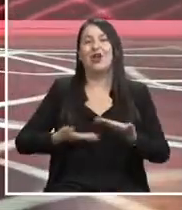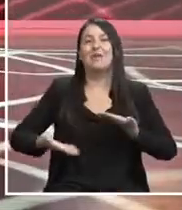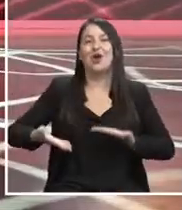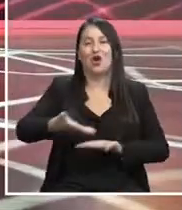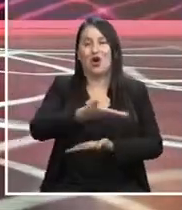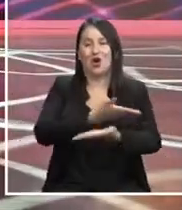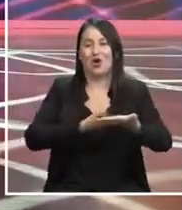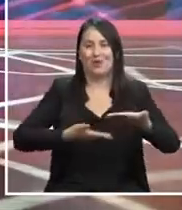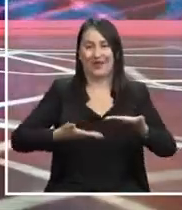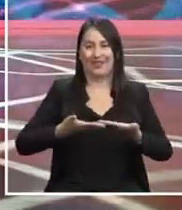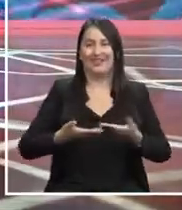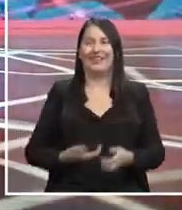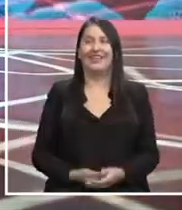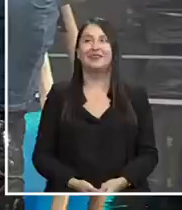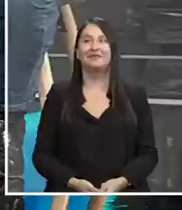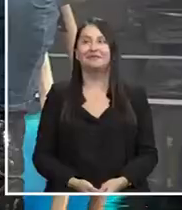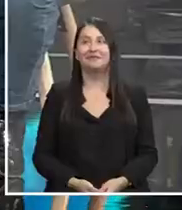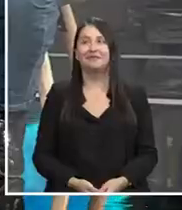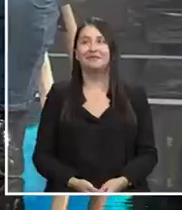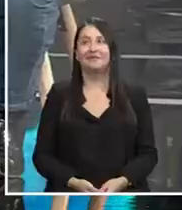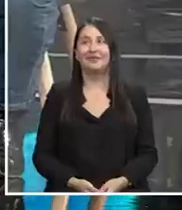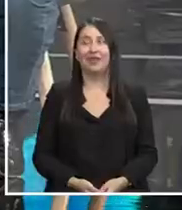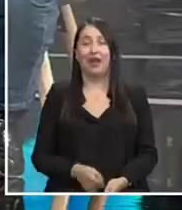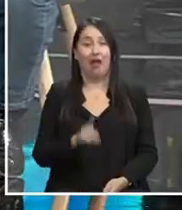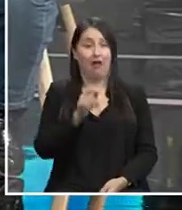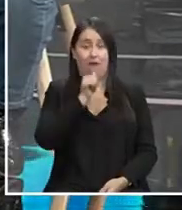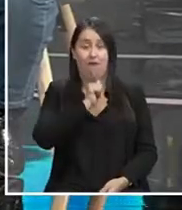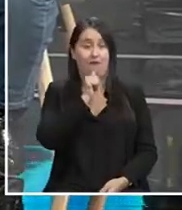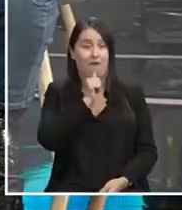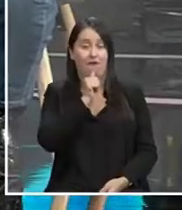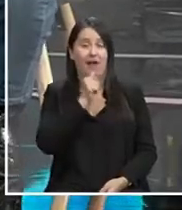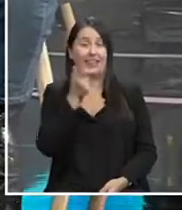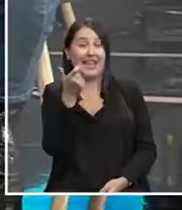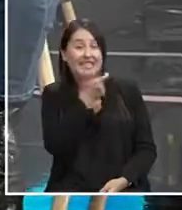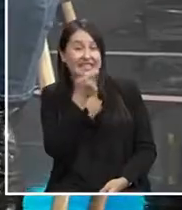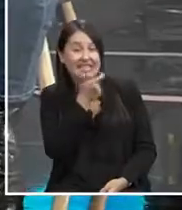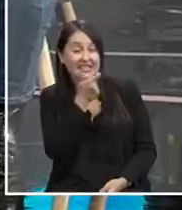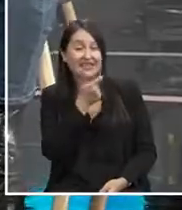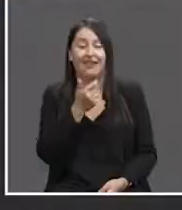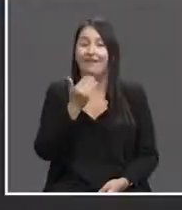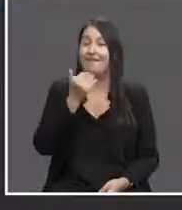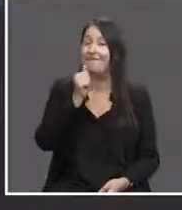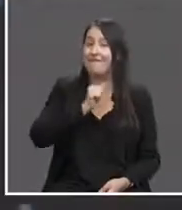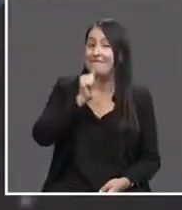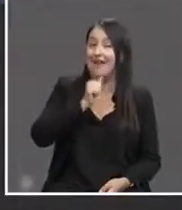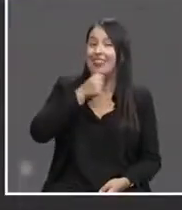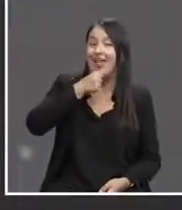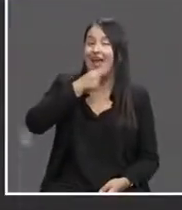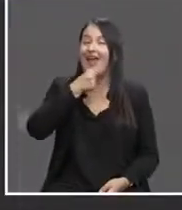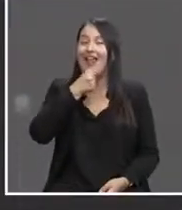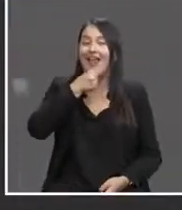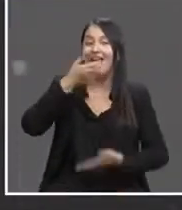Y eso hoy. Que no te hemos contado chistes ni te hemos cantado todavía. Todavía. Ni bailado.